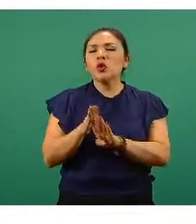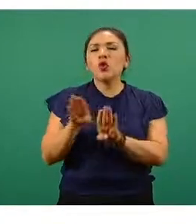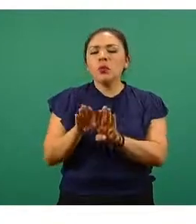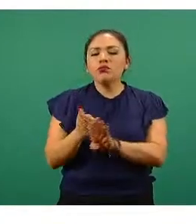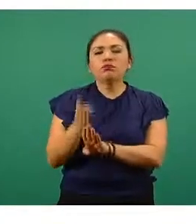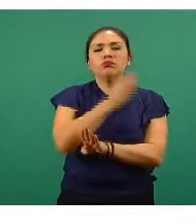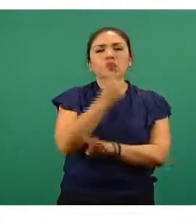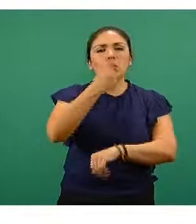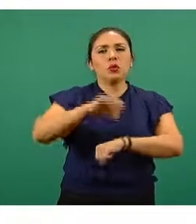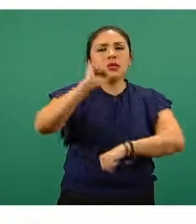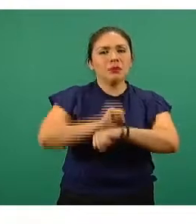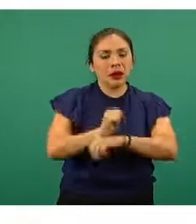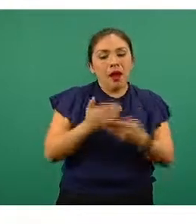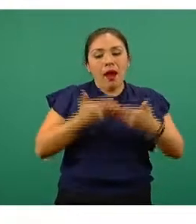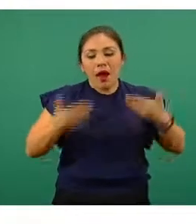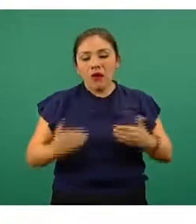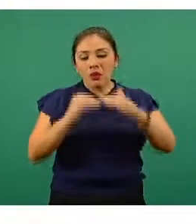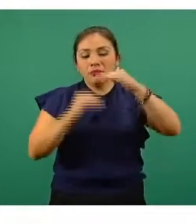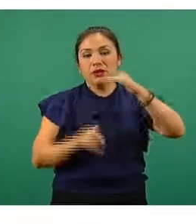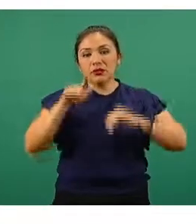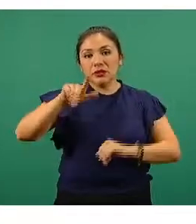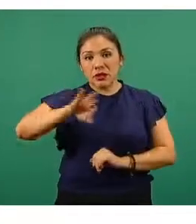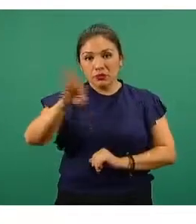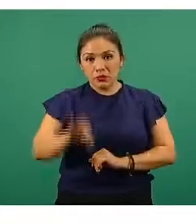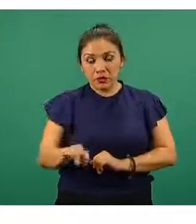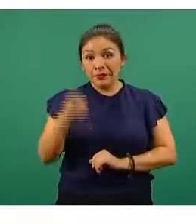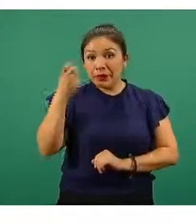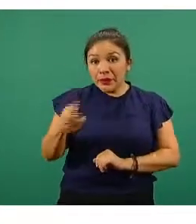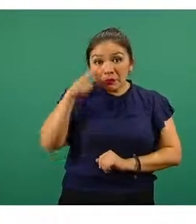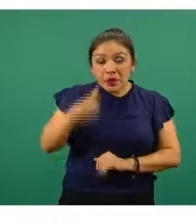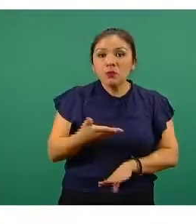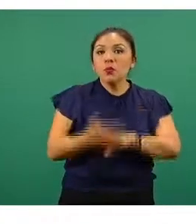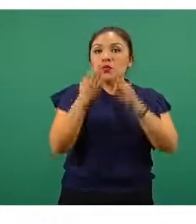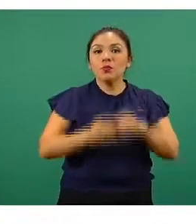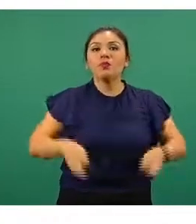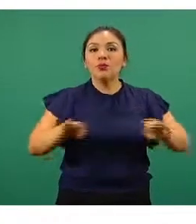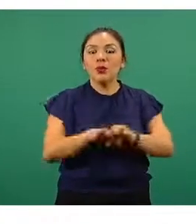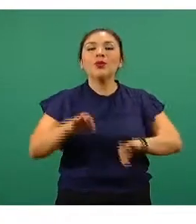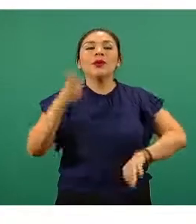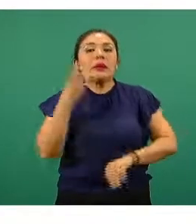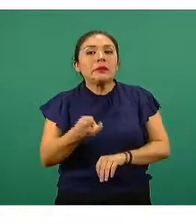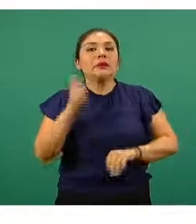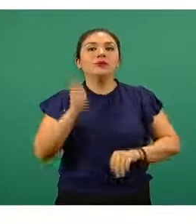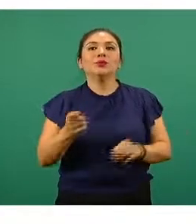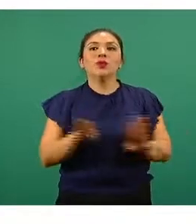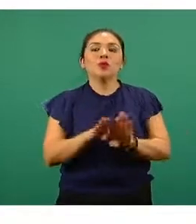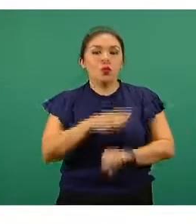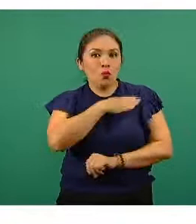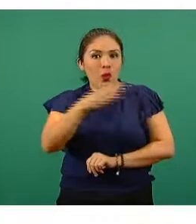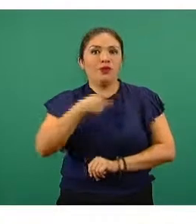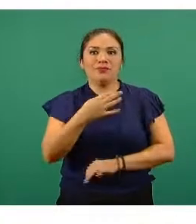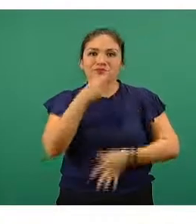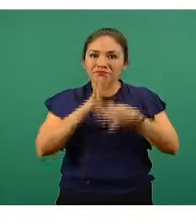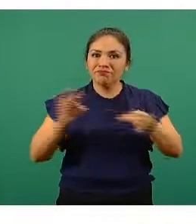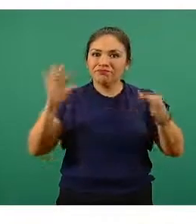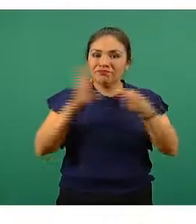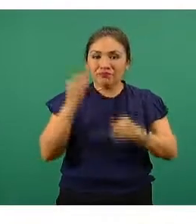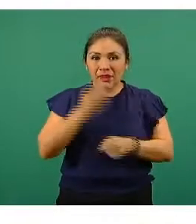inmediata anterior. Esto es importante y es bueno comentarlo